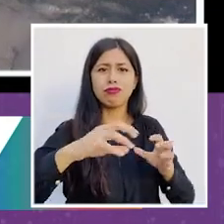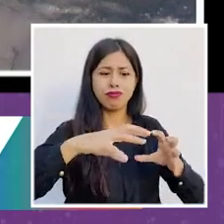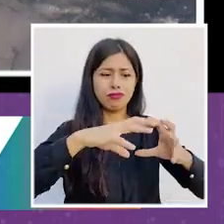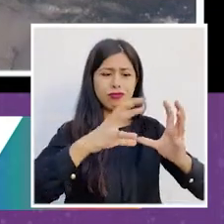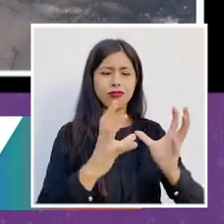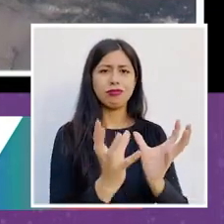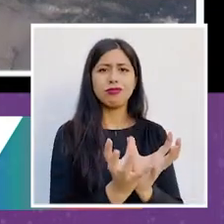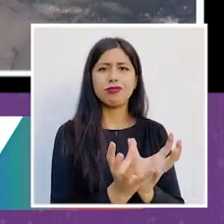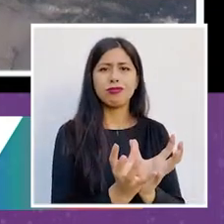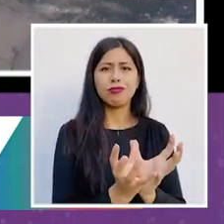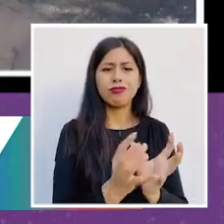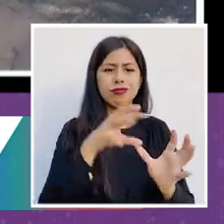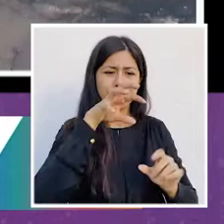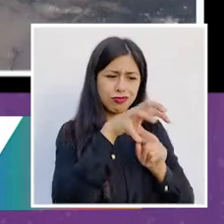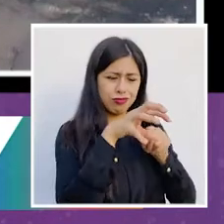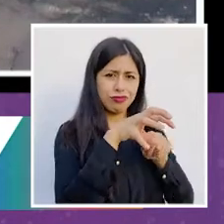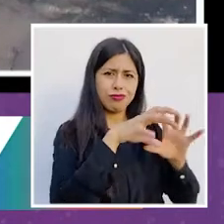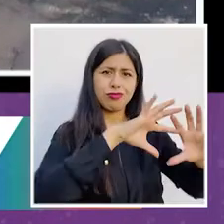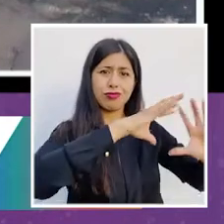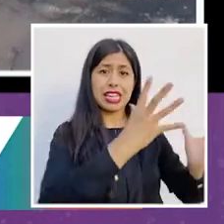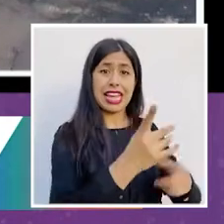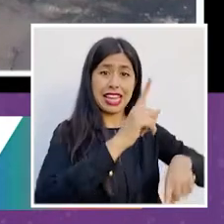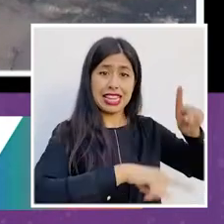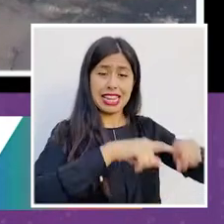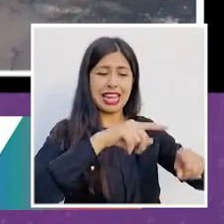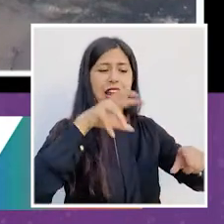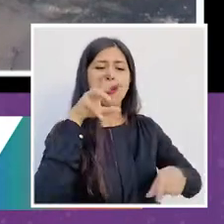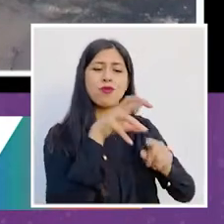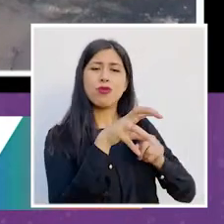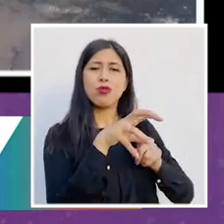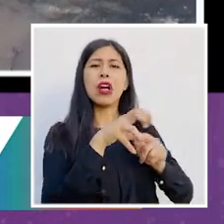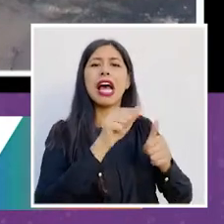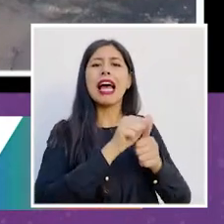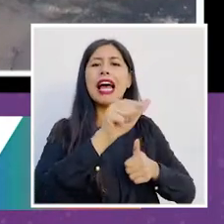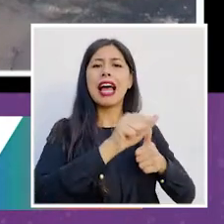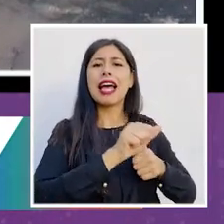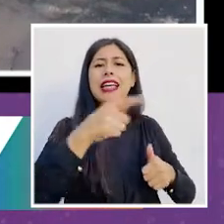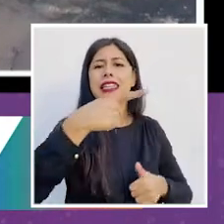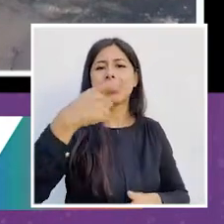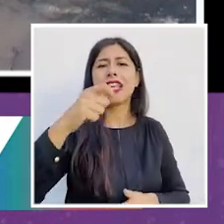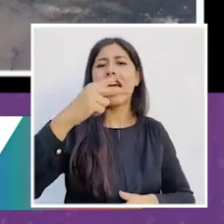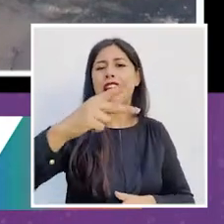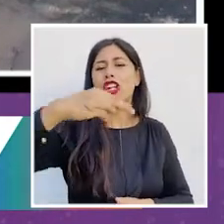100 kilómetros de un lado, de un extremo a otro de este círculo.